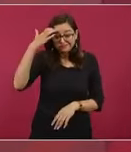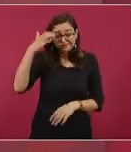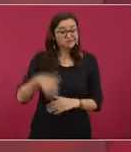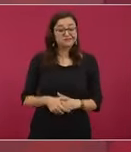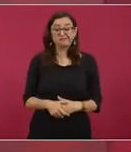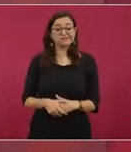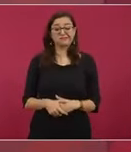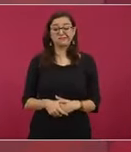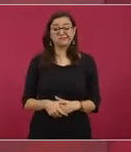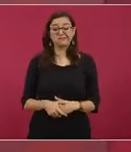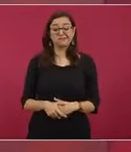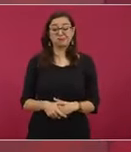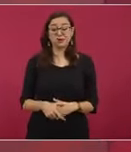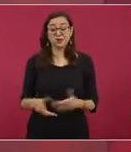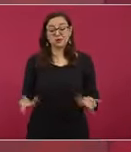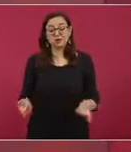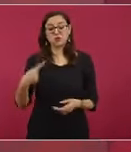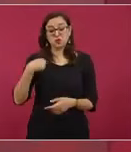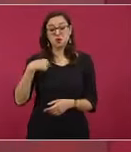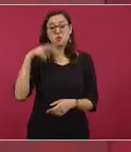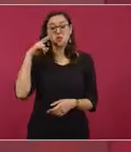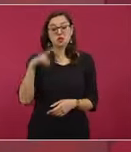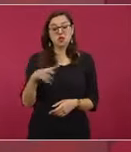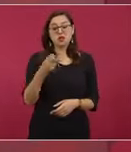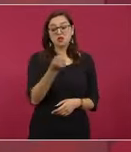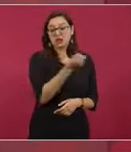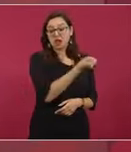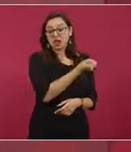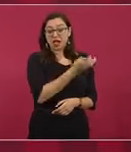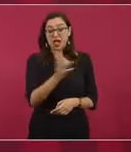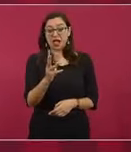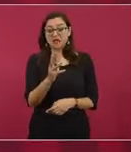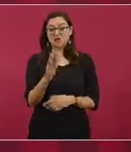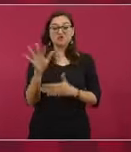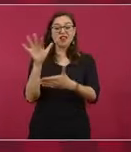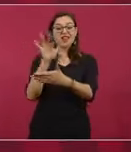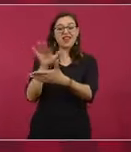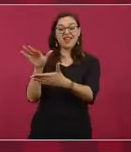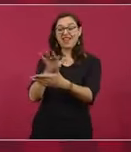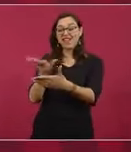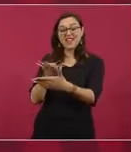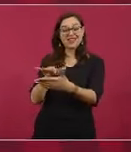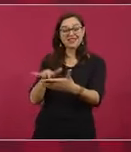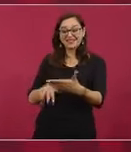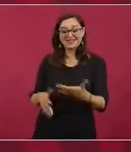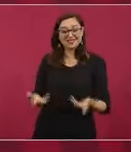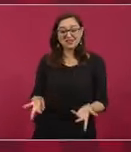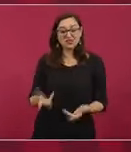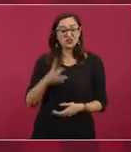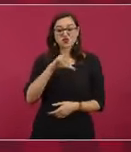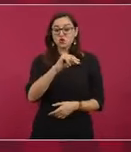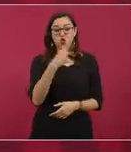claramente, yo creo que todos estaban leyendo, me recordaba algunos políticos de antes.